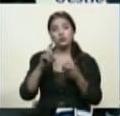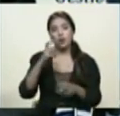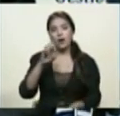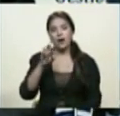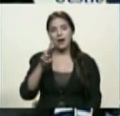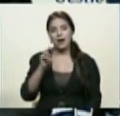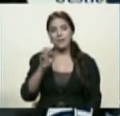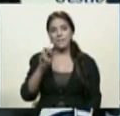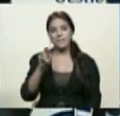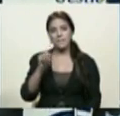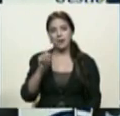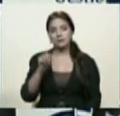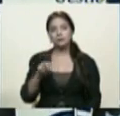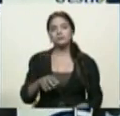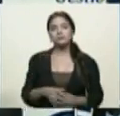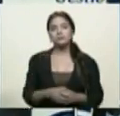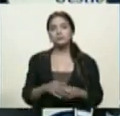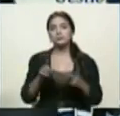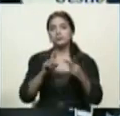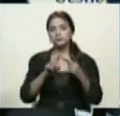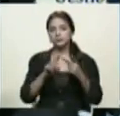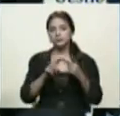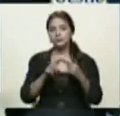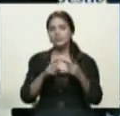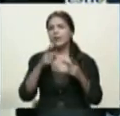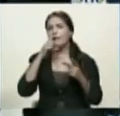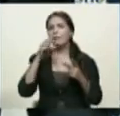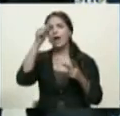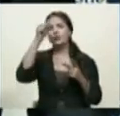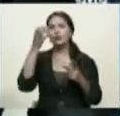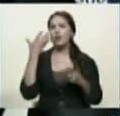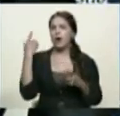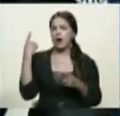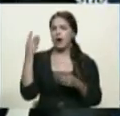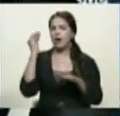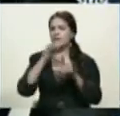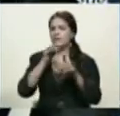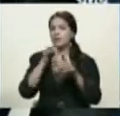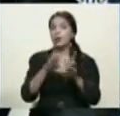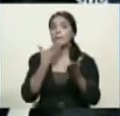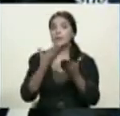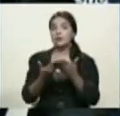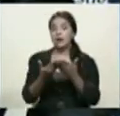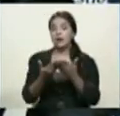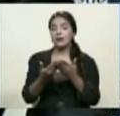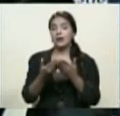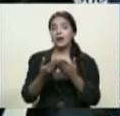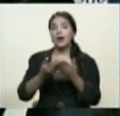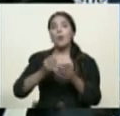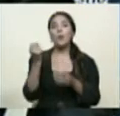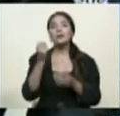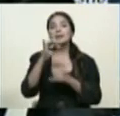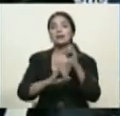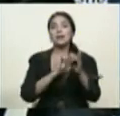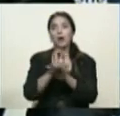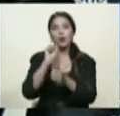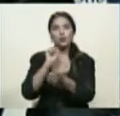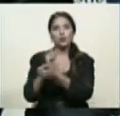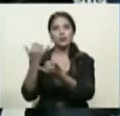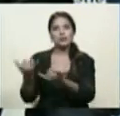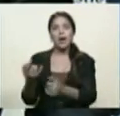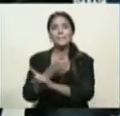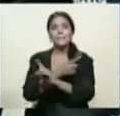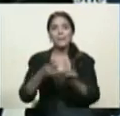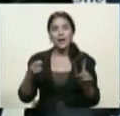y luego por el de maduro anunció que pedirá entonces a la interpol la orden de captura pero la interpol